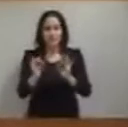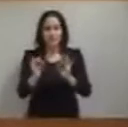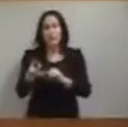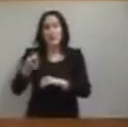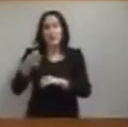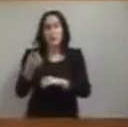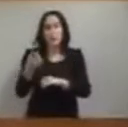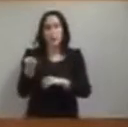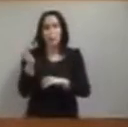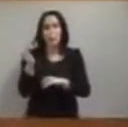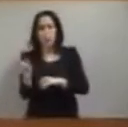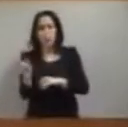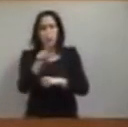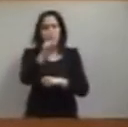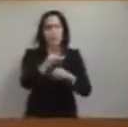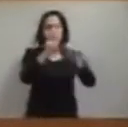endeudamiento de